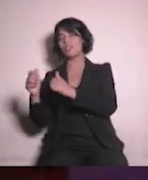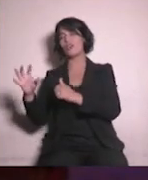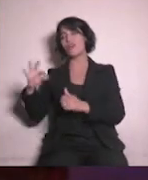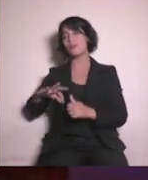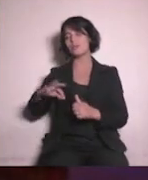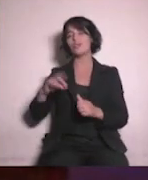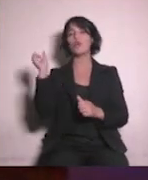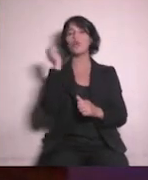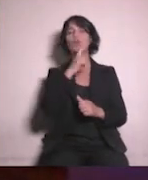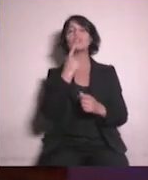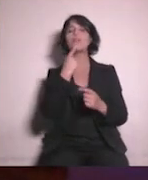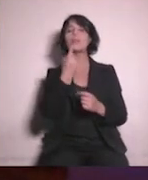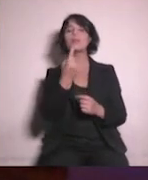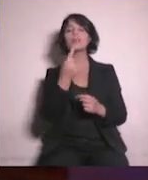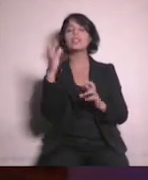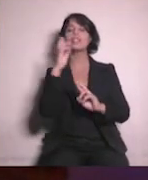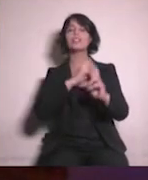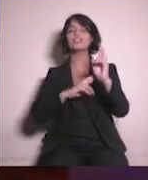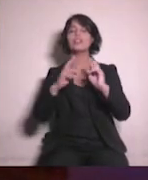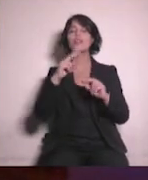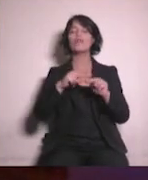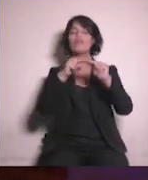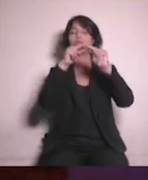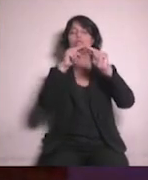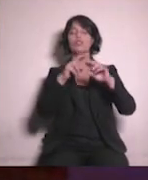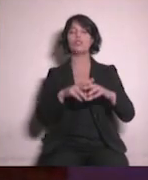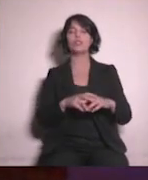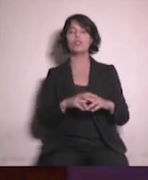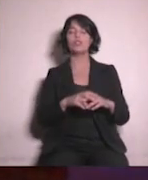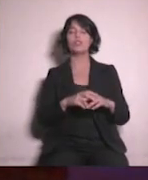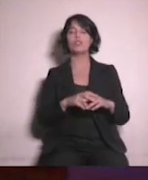Y la última pregunta, también relacionada con los fondos,